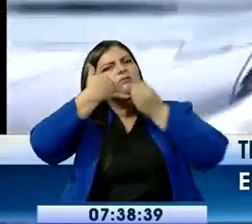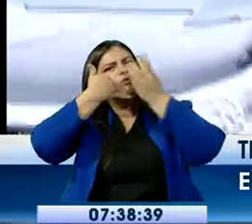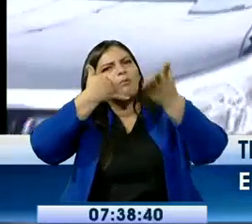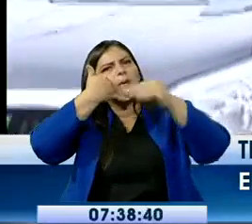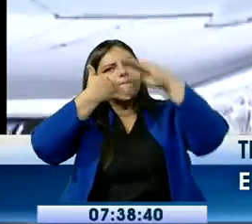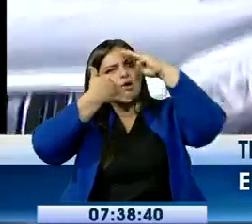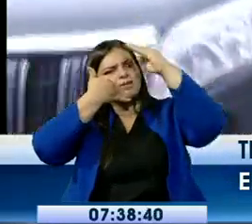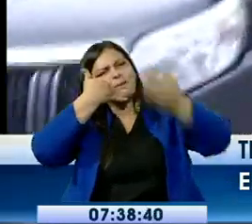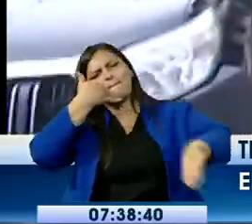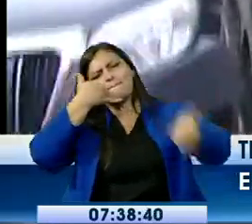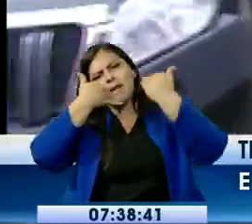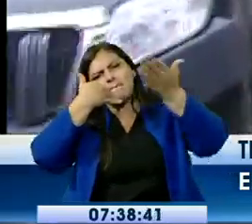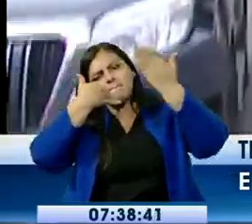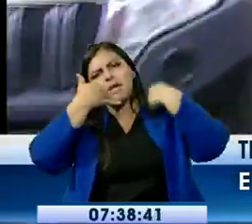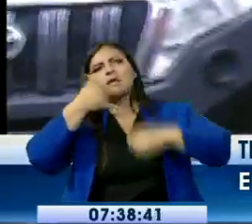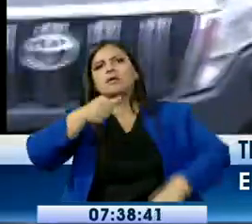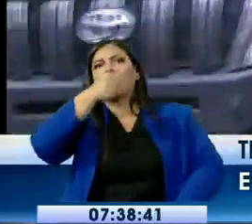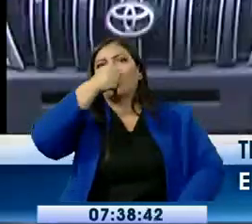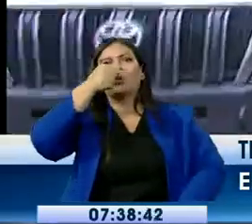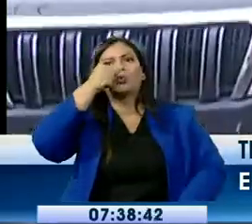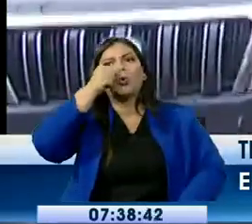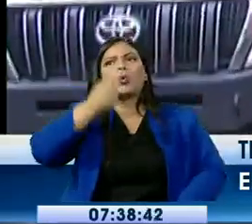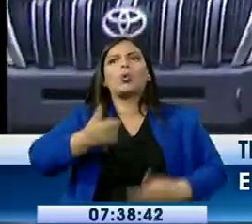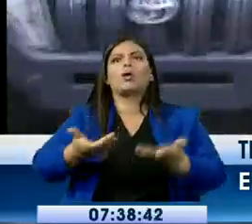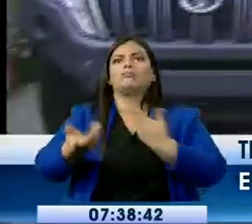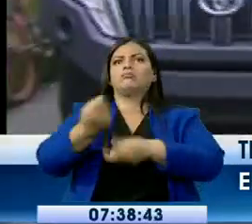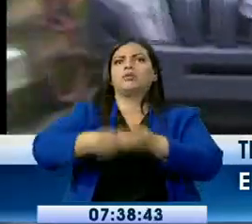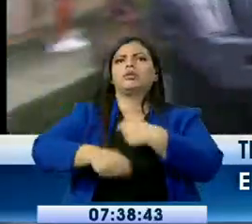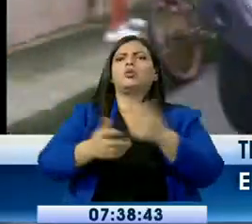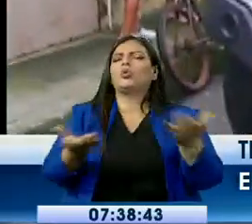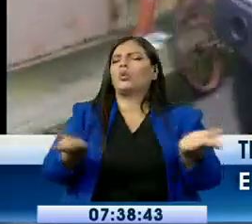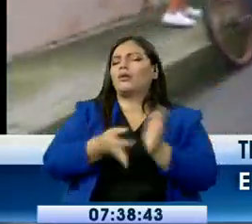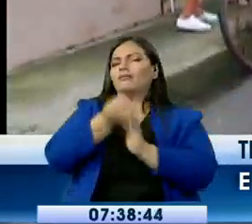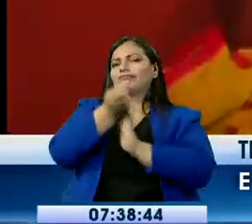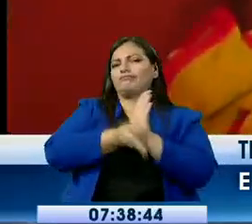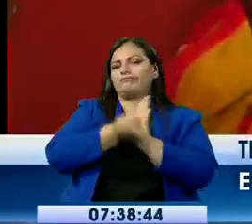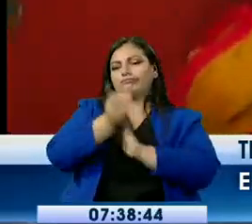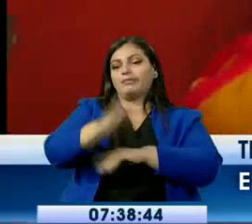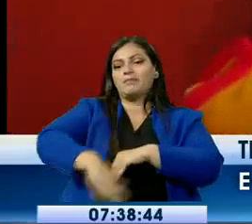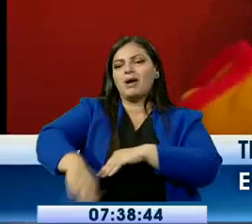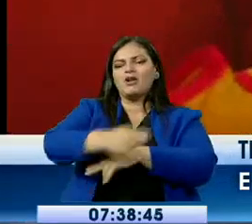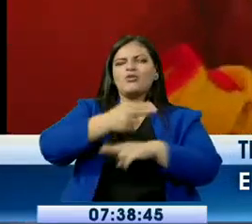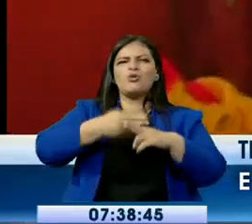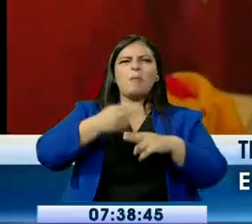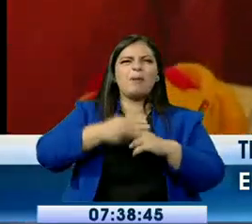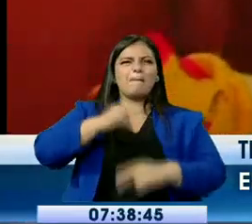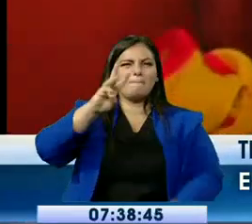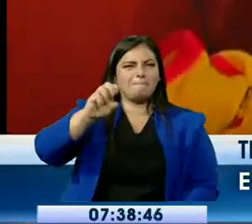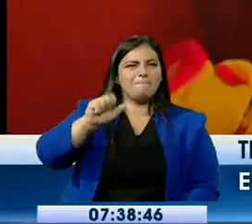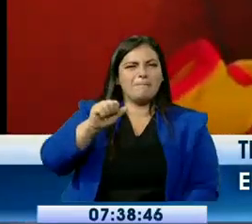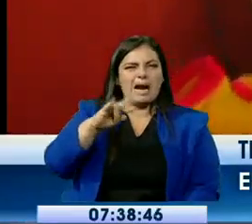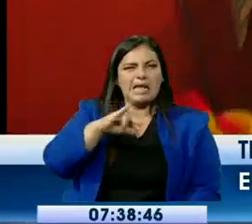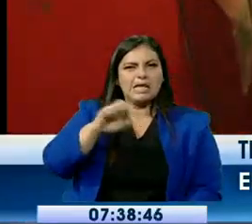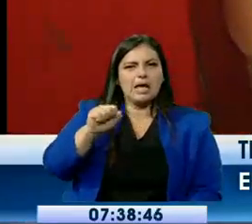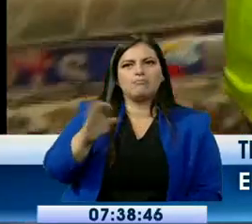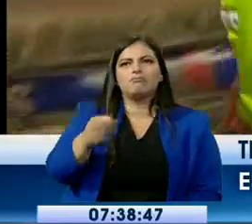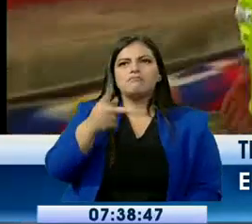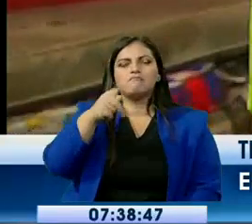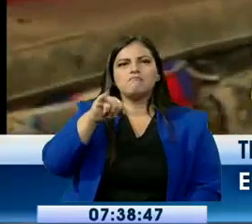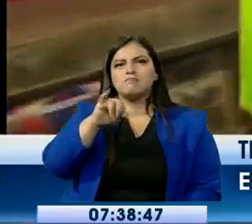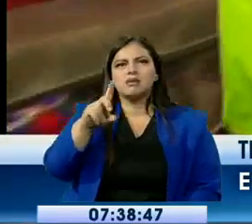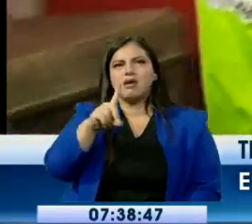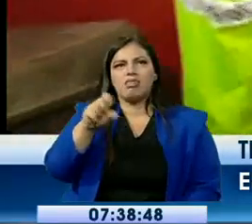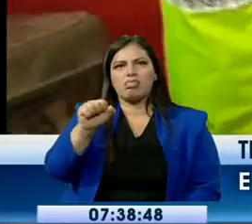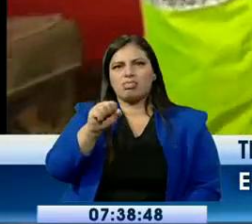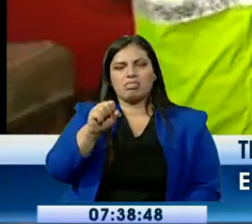de la cooperativa María Piedad, en el cantón Durán, varios ciudadanos se dedicaban al expendio de sustancias ilícitas